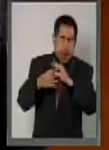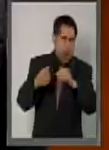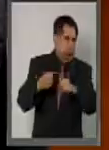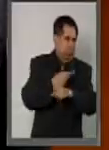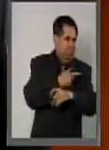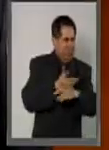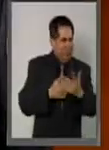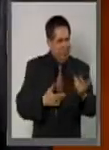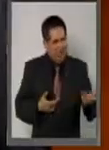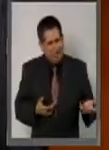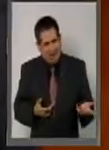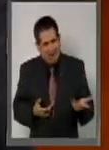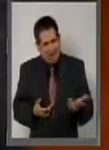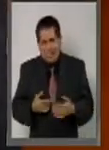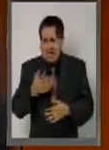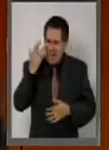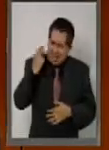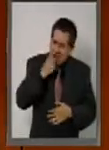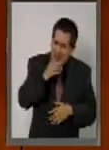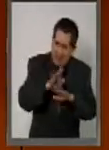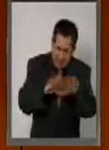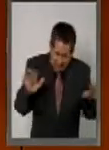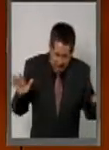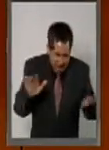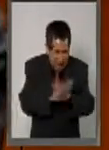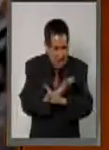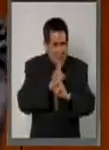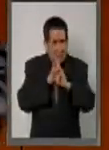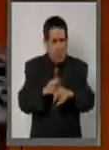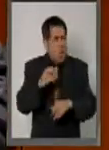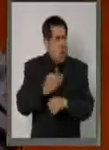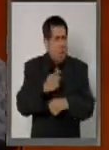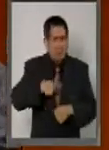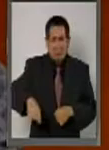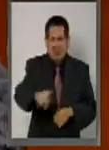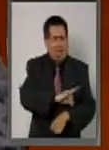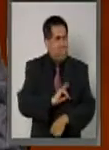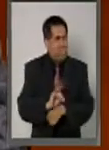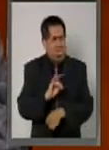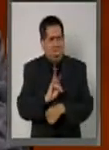quedado que iba a cambiar esto, es una farsa.